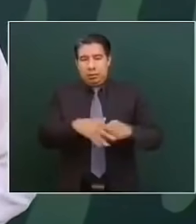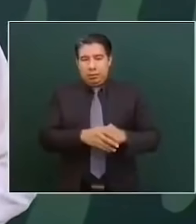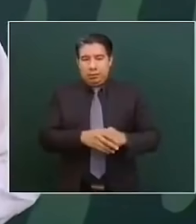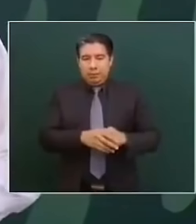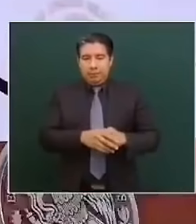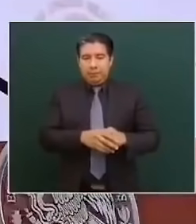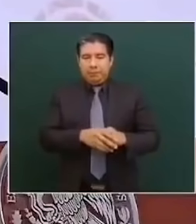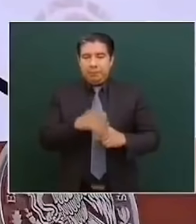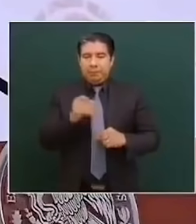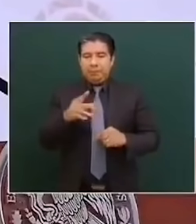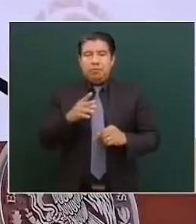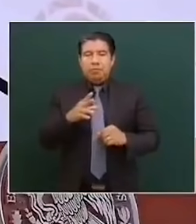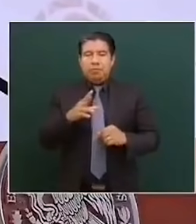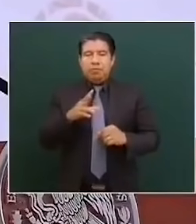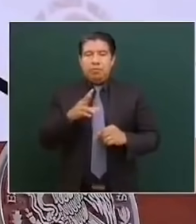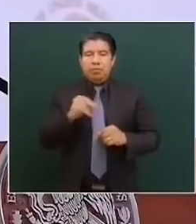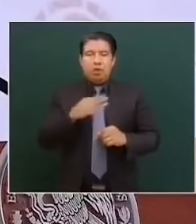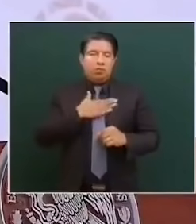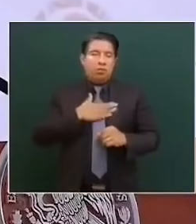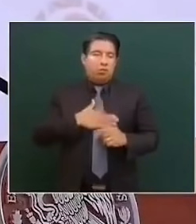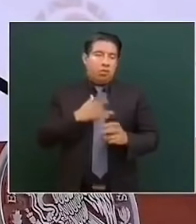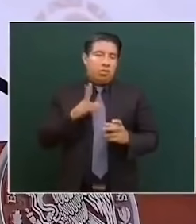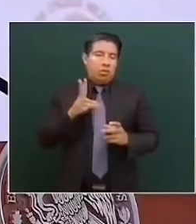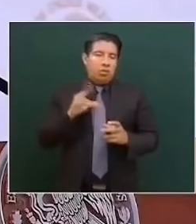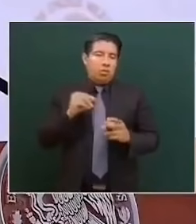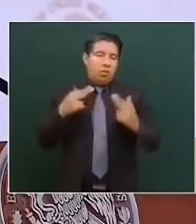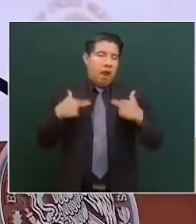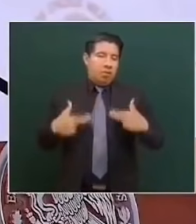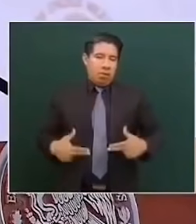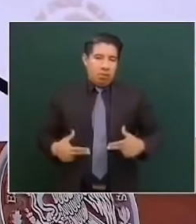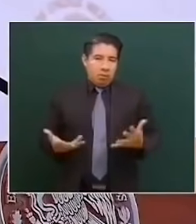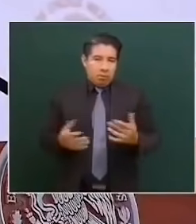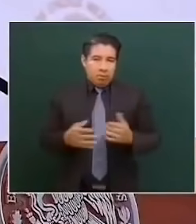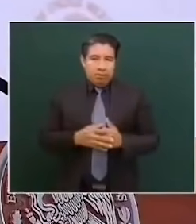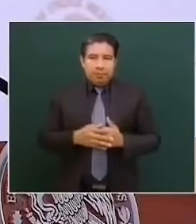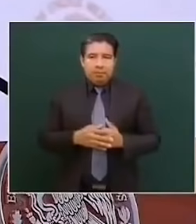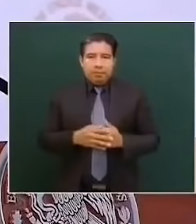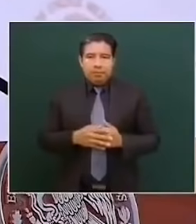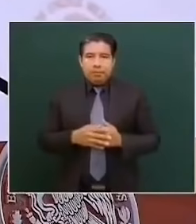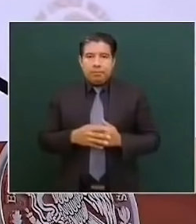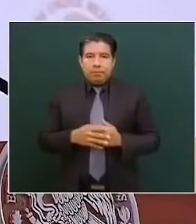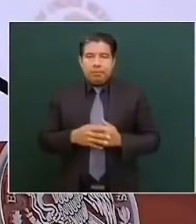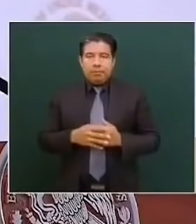que es injusto e inhumanitario.